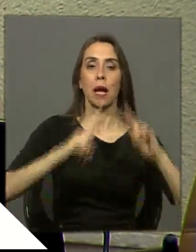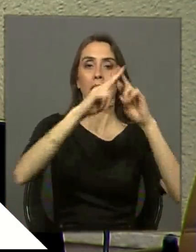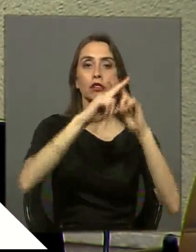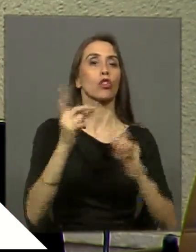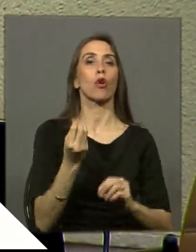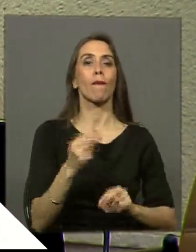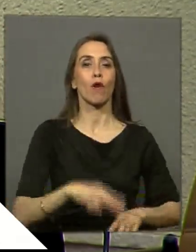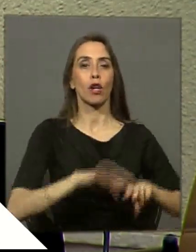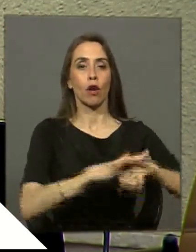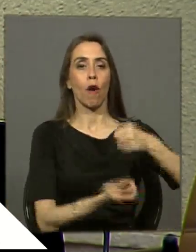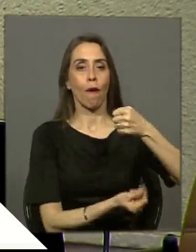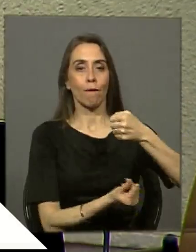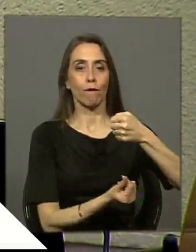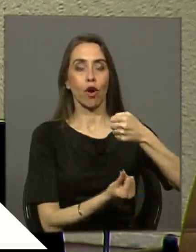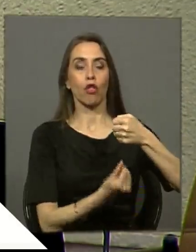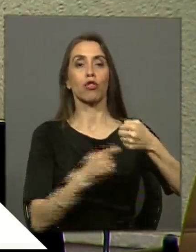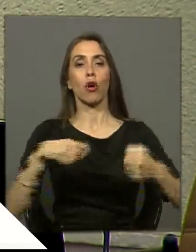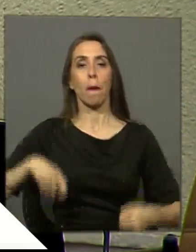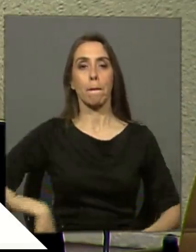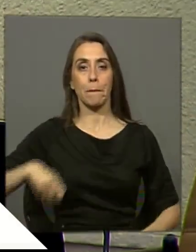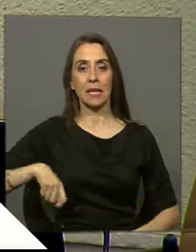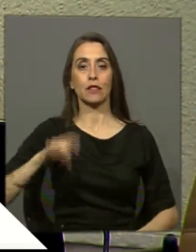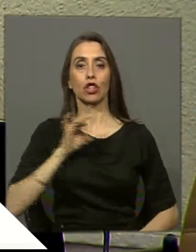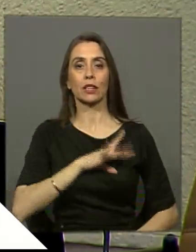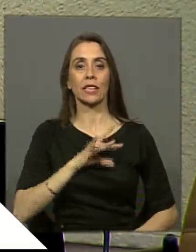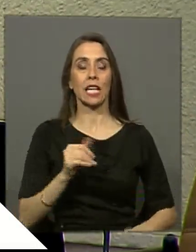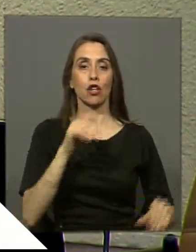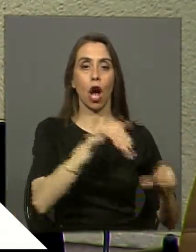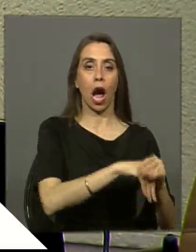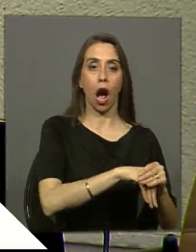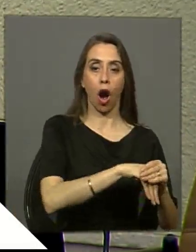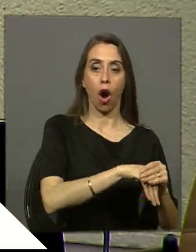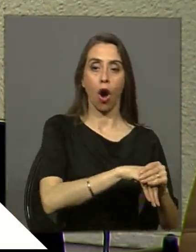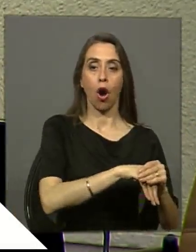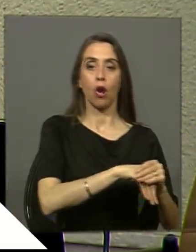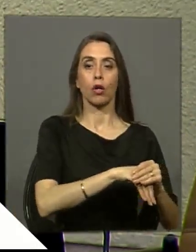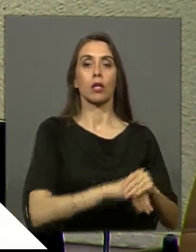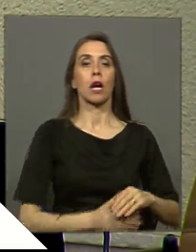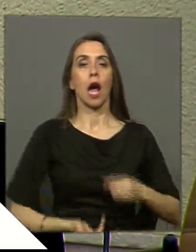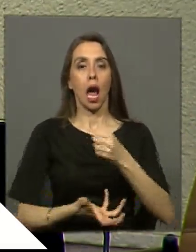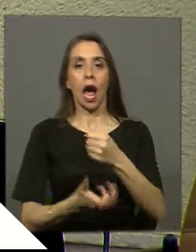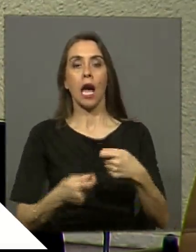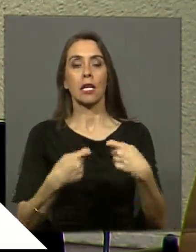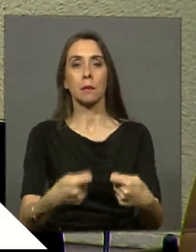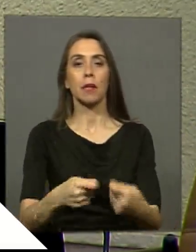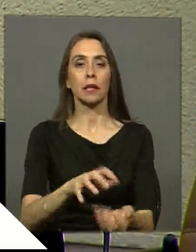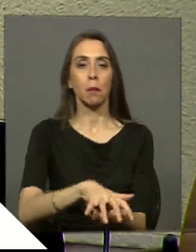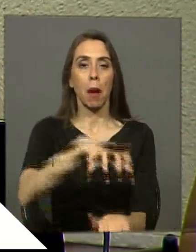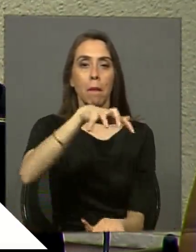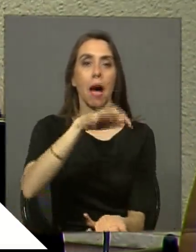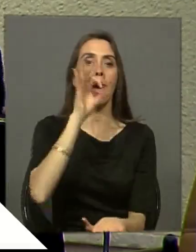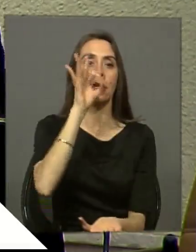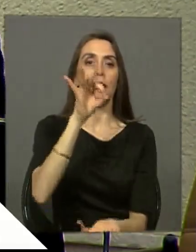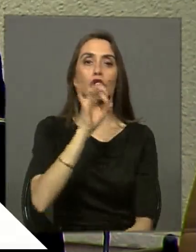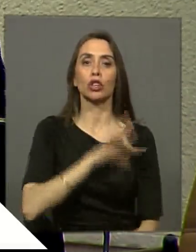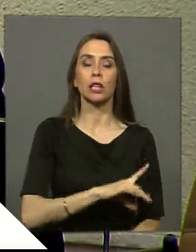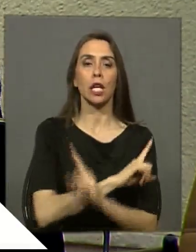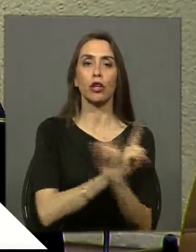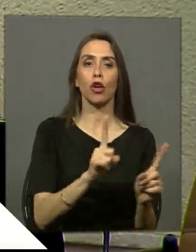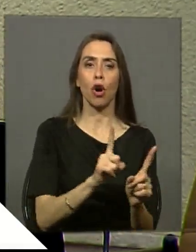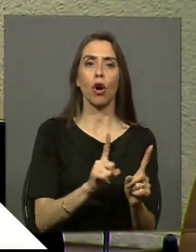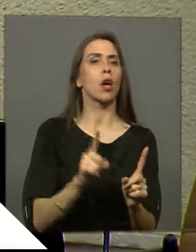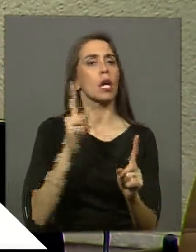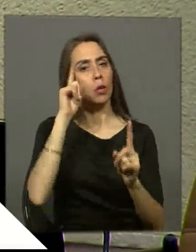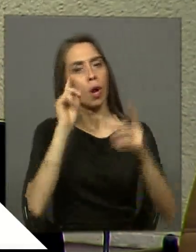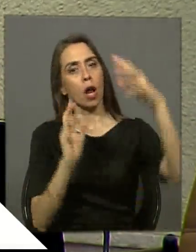fondos de las pensiones ahorrados por los chilenos sean invertidos y enriquecidos en Chile francamente es el mundo